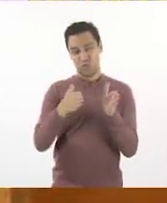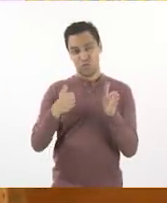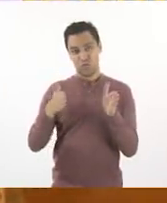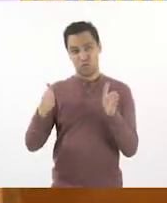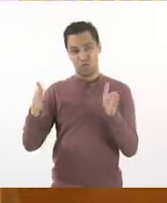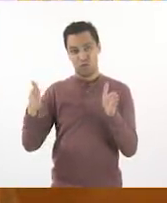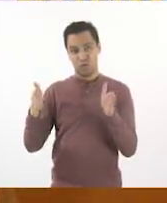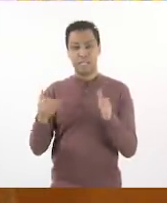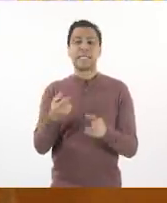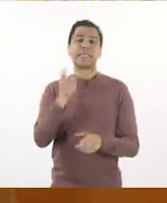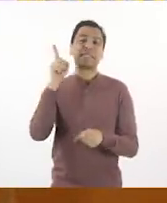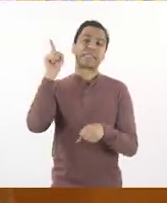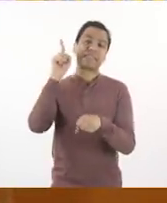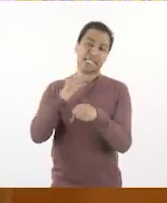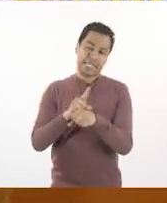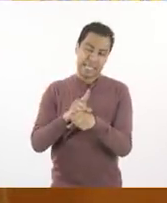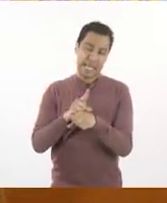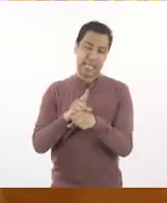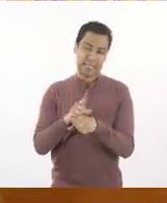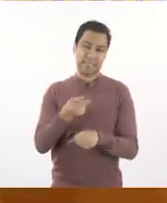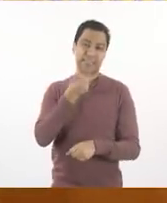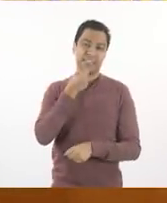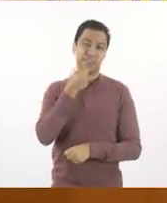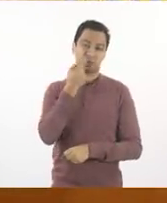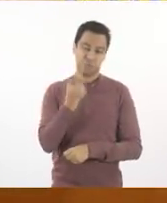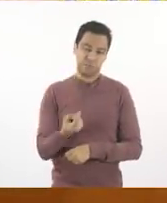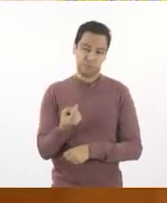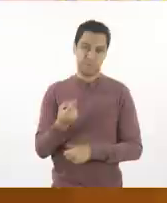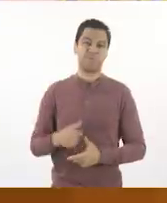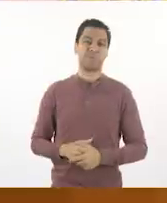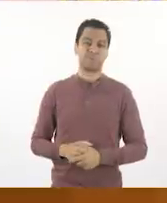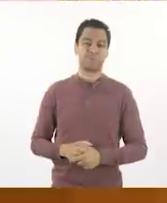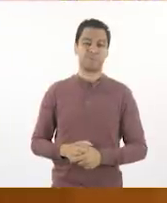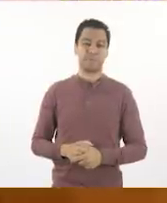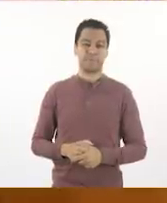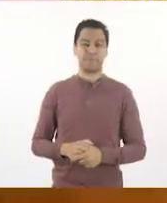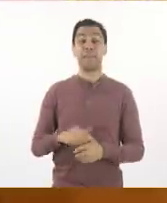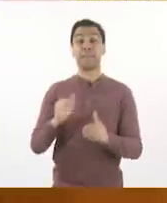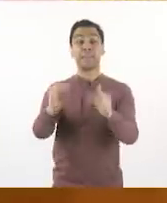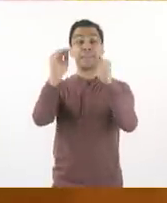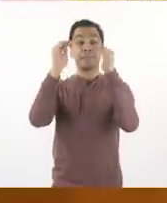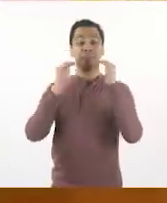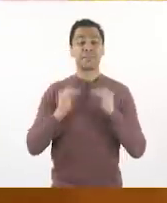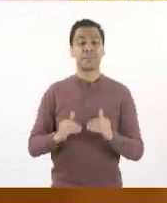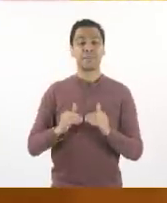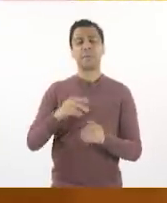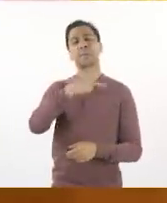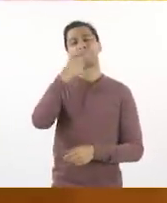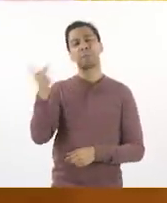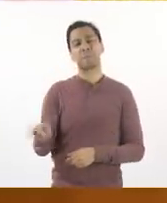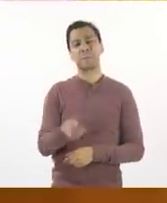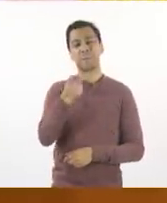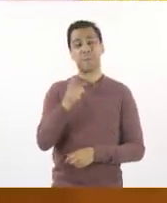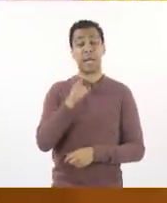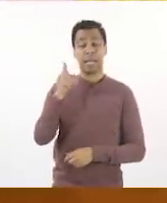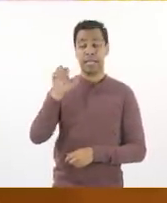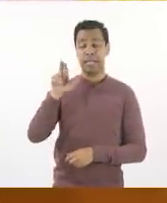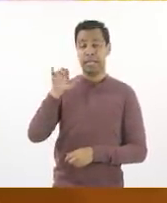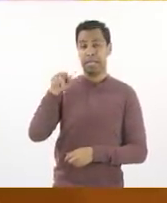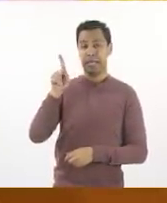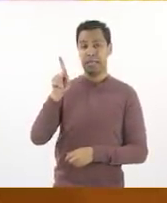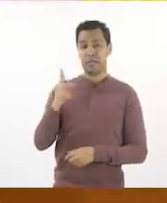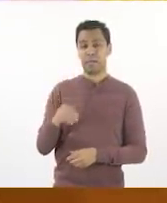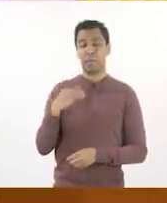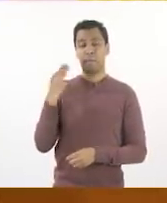nosotros porque es Día del Niño. Así es. Muy bien, niñas y niños, continuamos y le preguntamos a Eric, ¿mayo